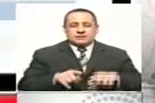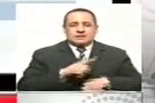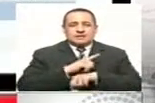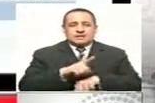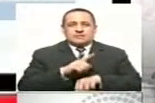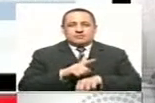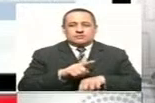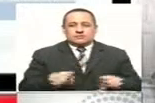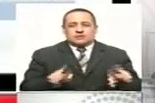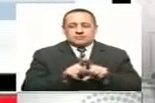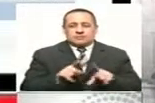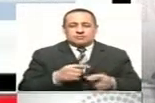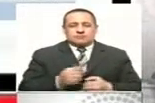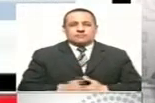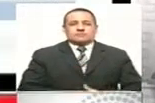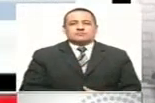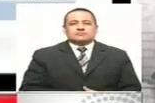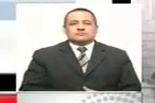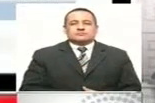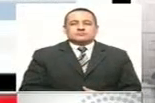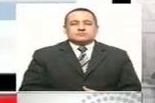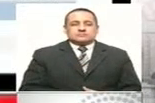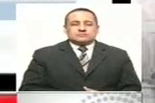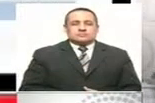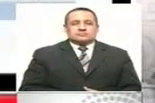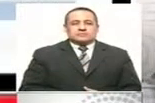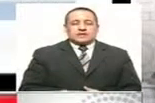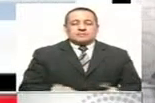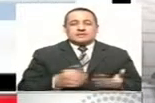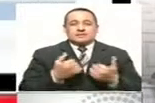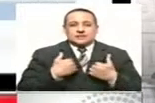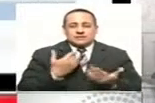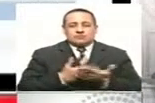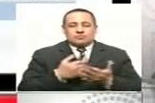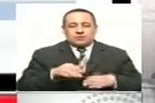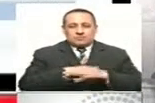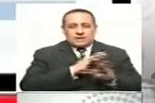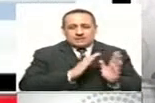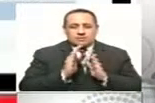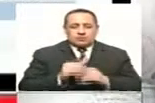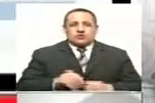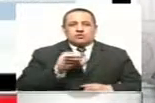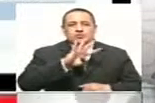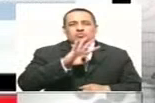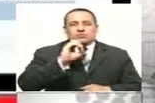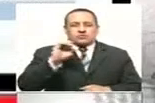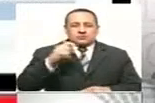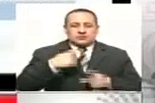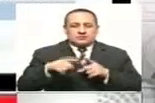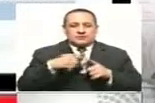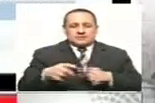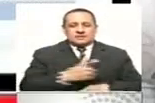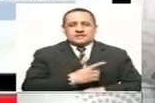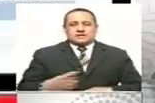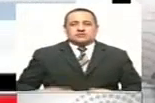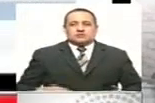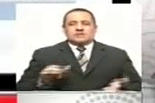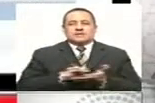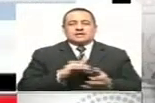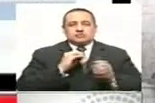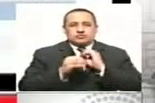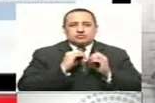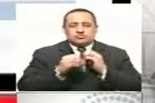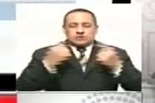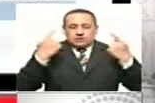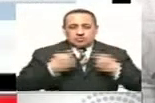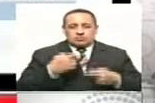por supuesto, sancionar, ¿no? También se tiene planificado 417 entidades que implementan la